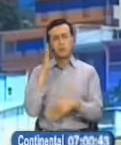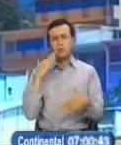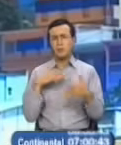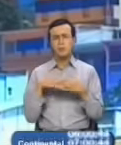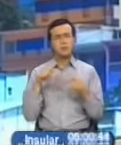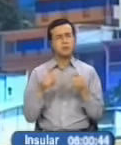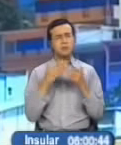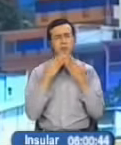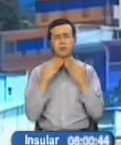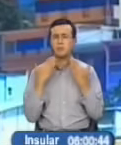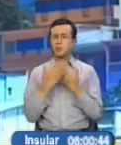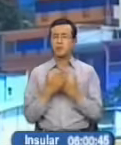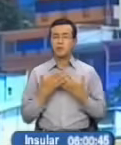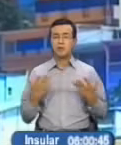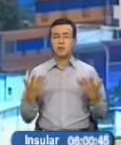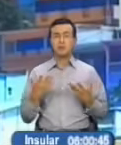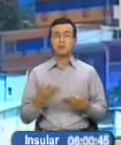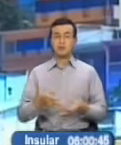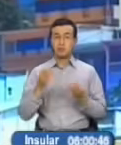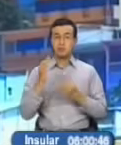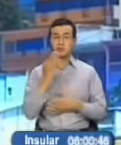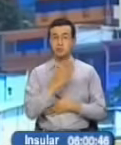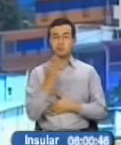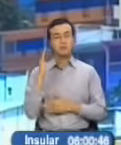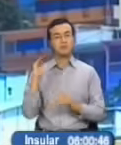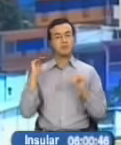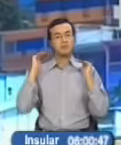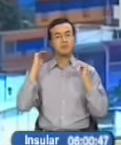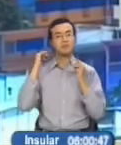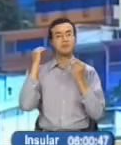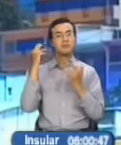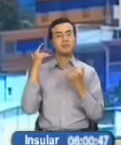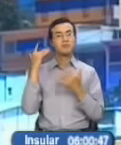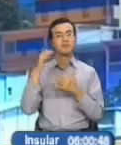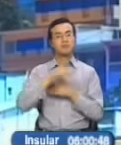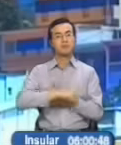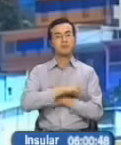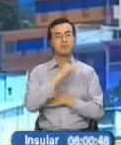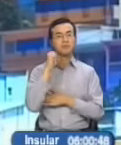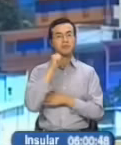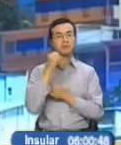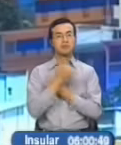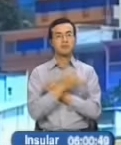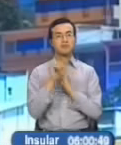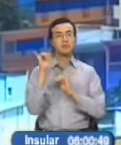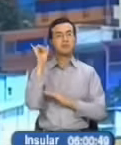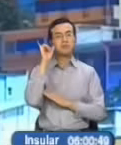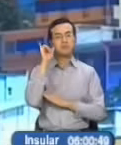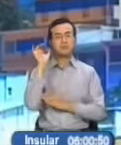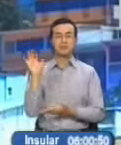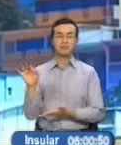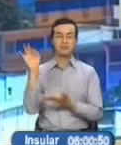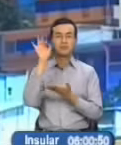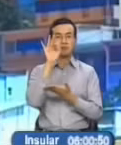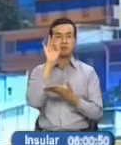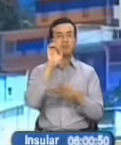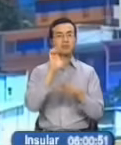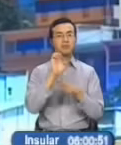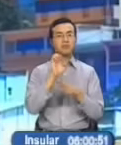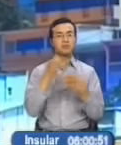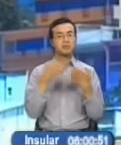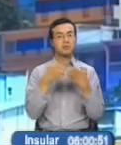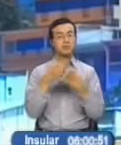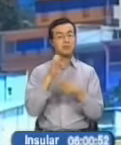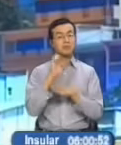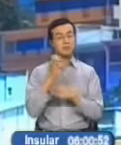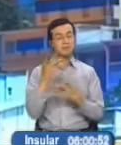gente humilde, y ahí radica su grandeza. Esperamos ese triunfo del Independiente del Valle, el representante de nuestro país el día